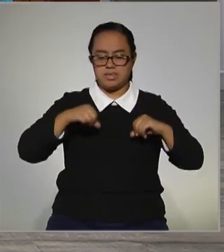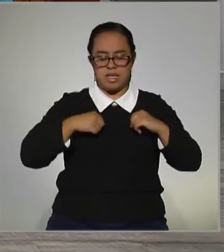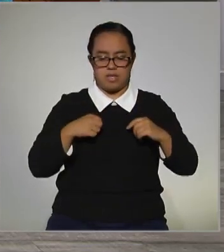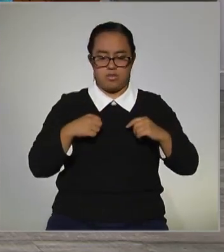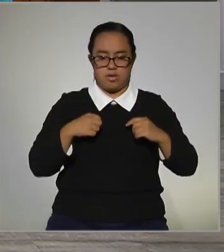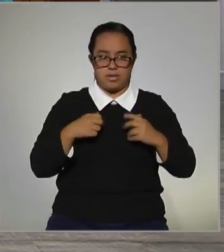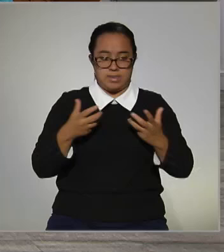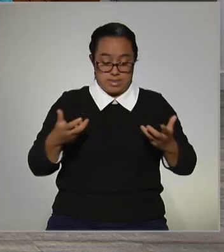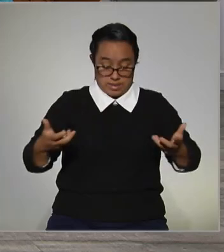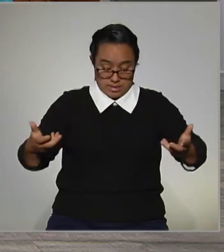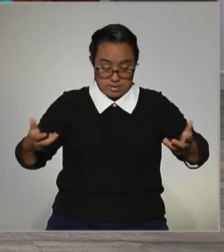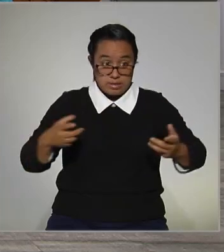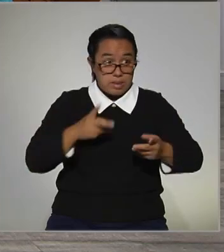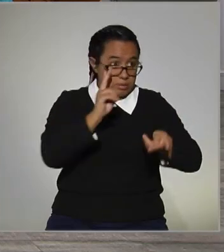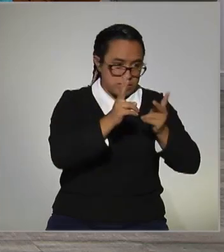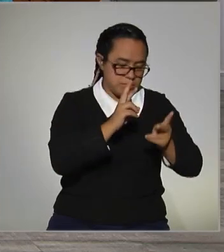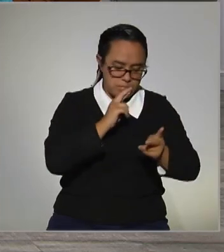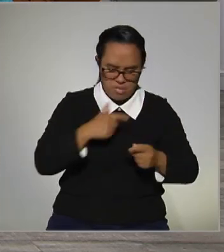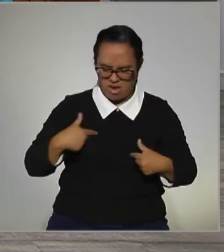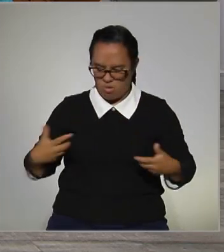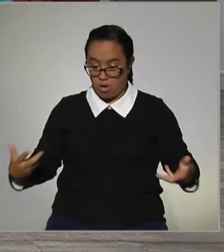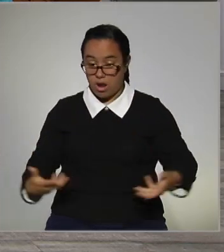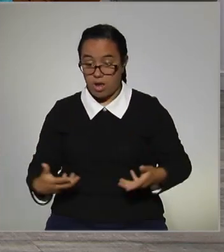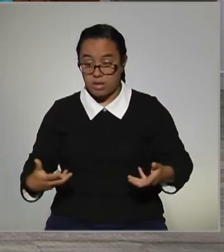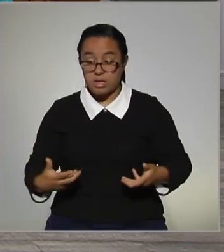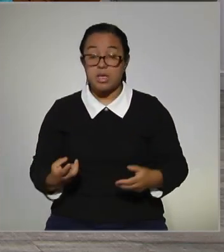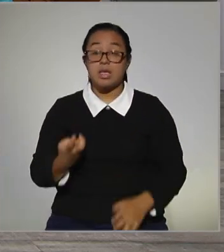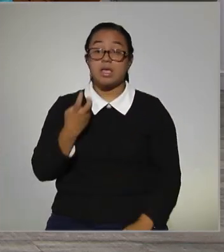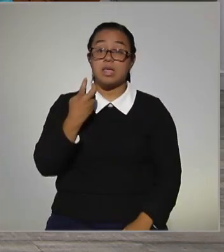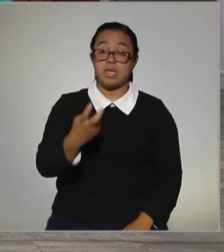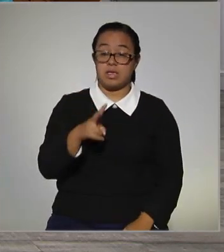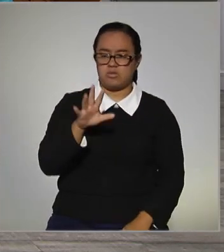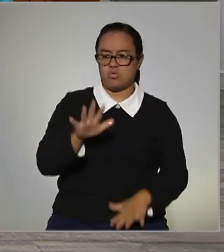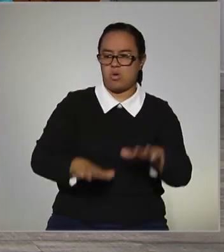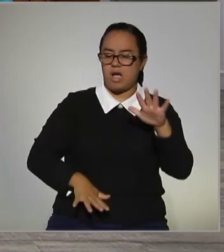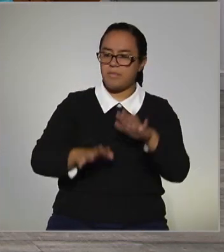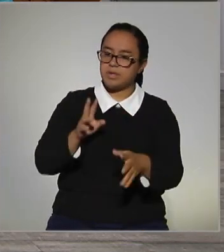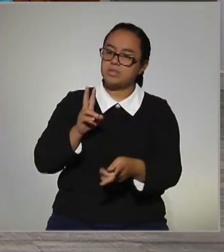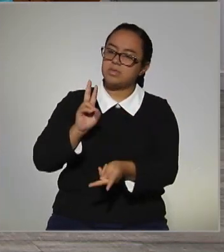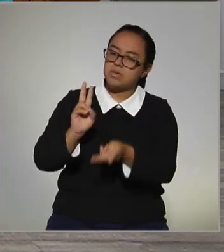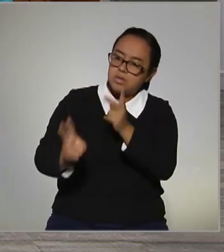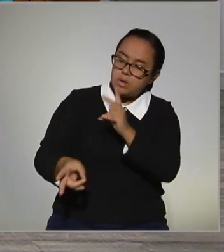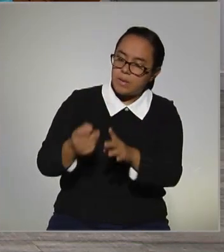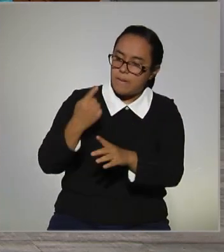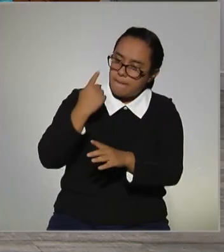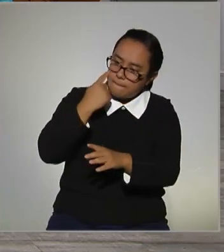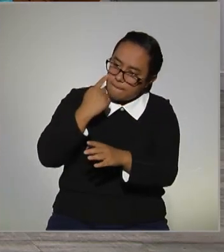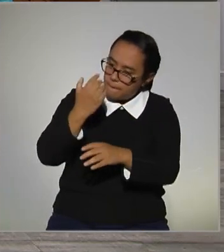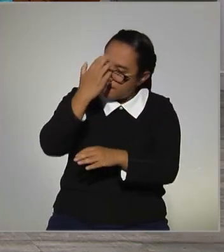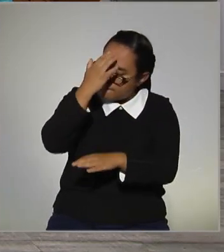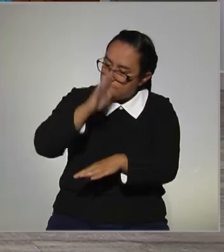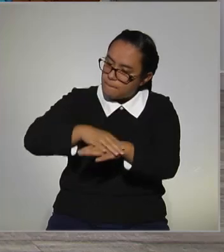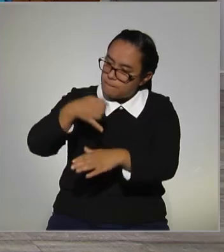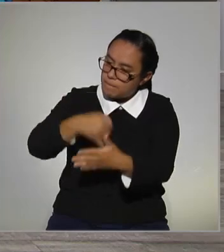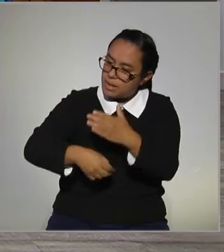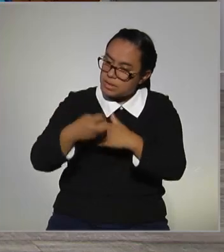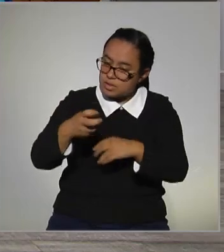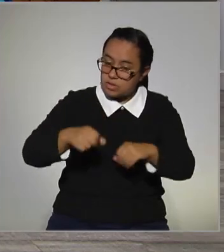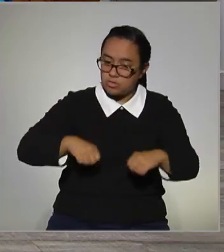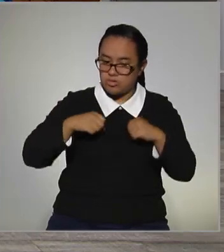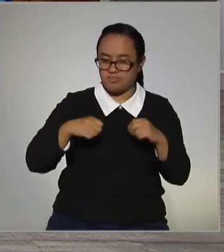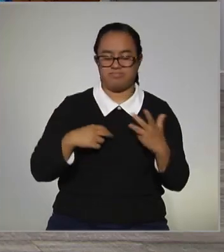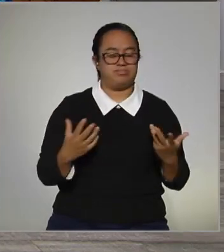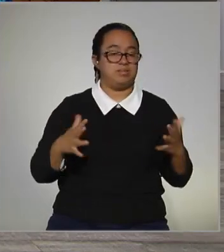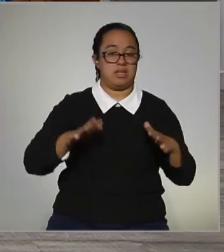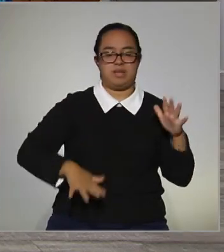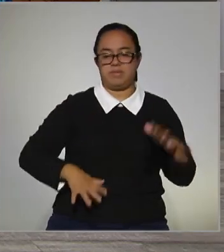que con las palabras. Sí. Y encontrar un momento para poder abrir la puerta o la ventanita para empezar a conversar con un adolescente es algo casi